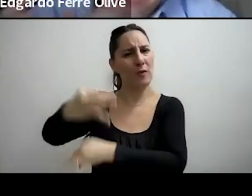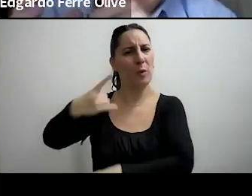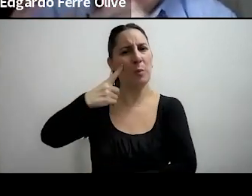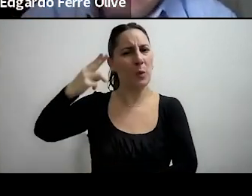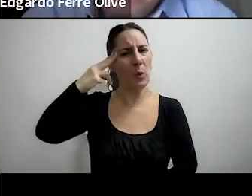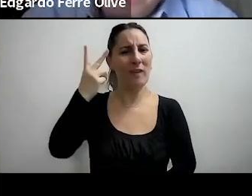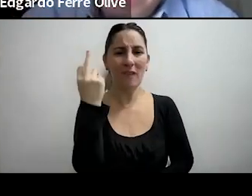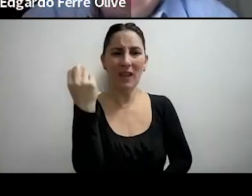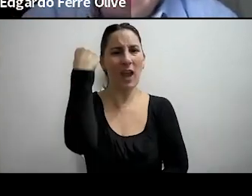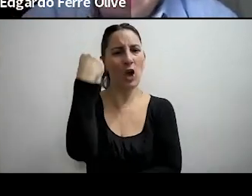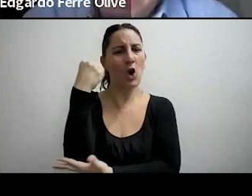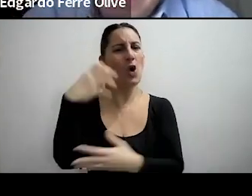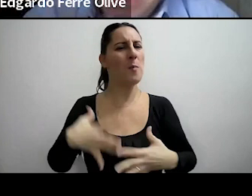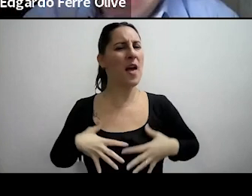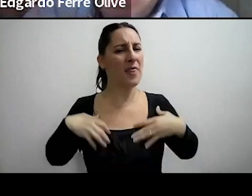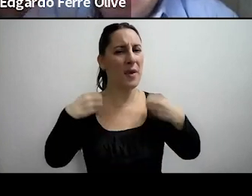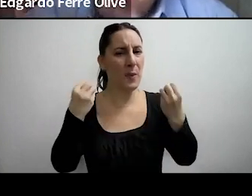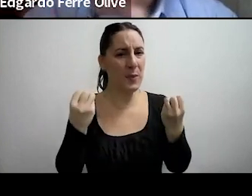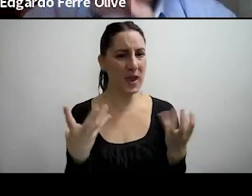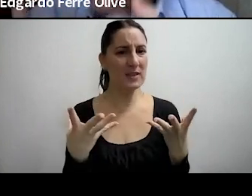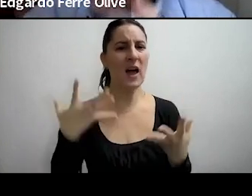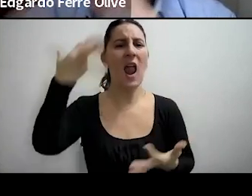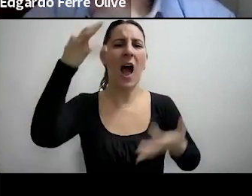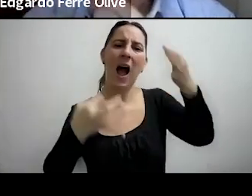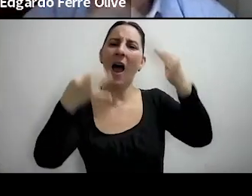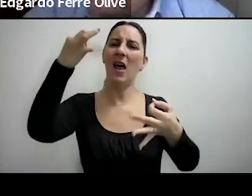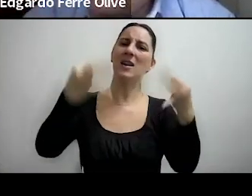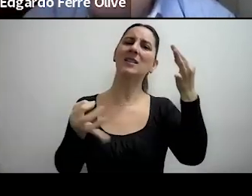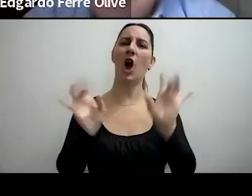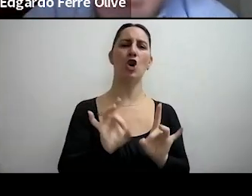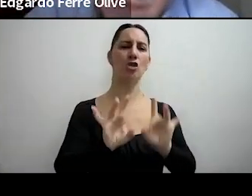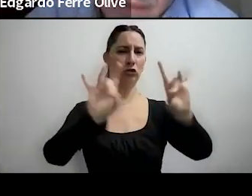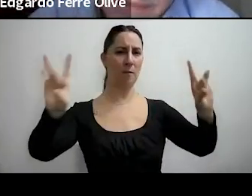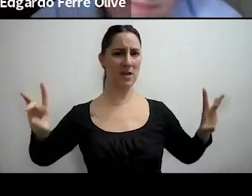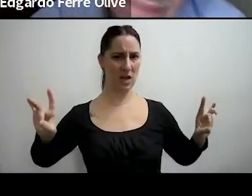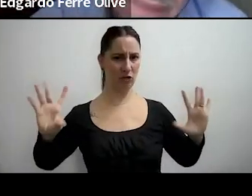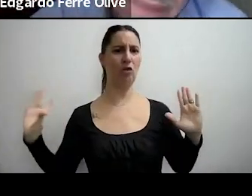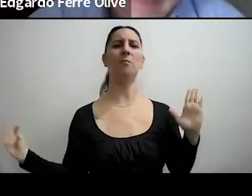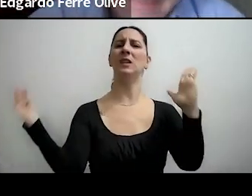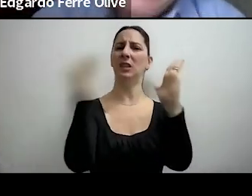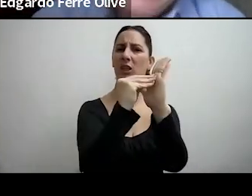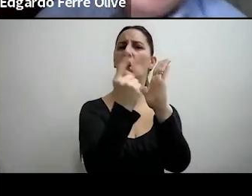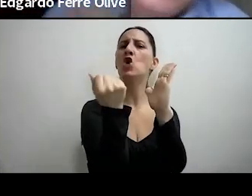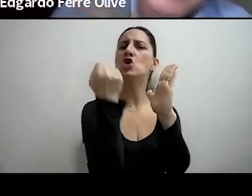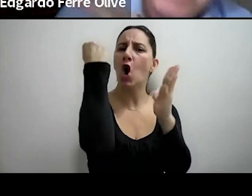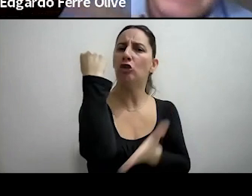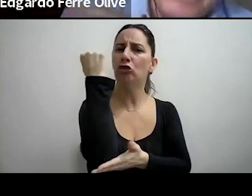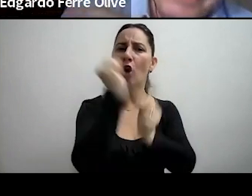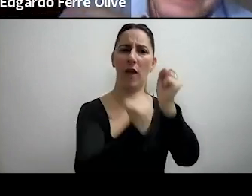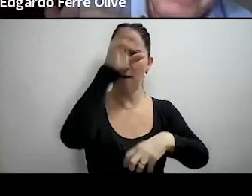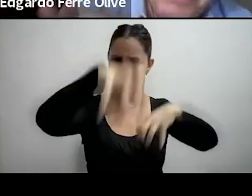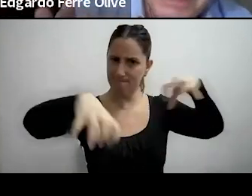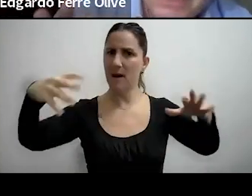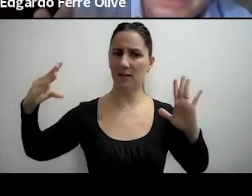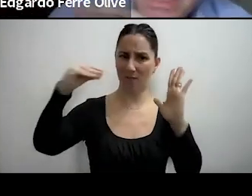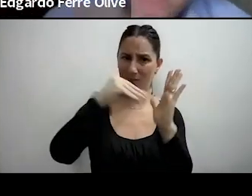Bienestar, trajo el tema de analizar la contaminación e incluirla en los costos empresariales. ¿Está bien? Lo que pasa es que acá pasamos de un